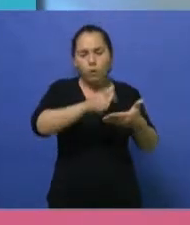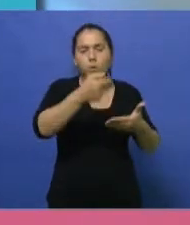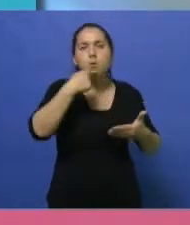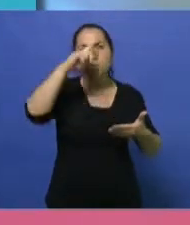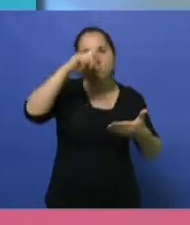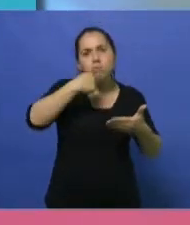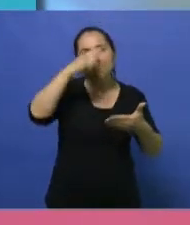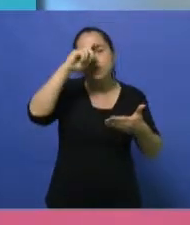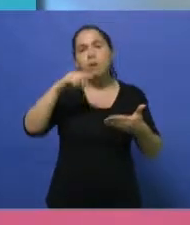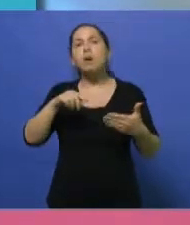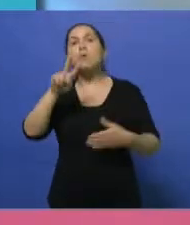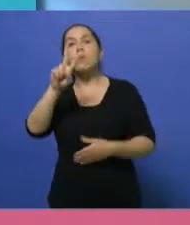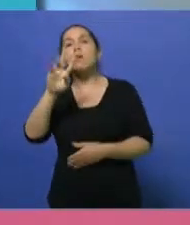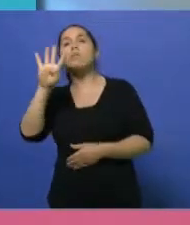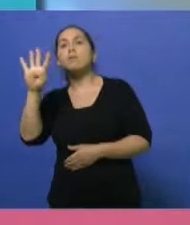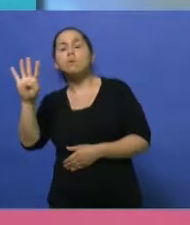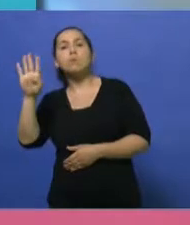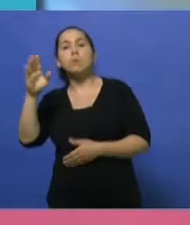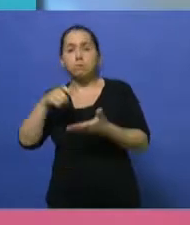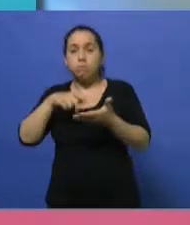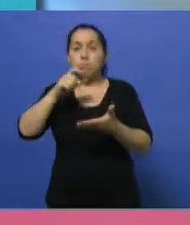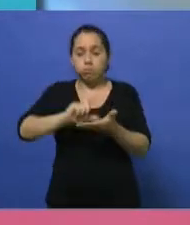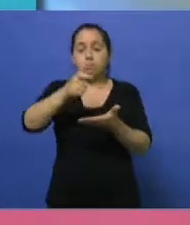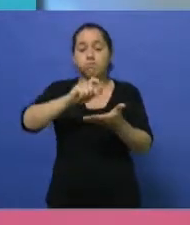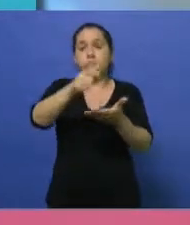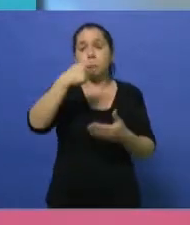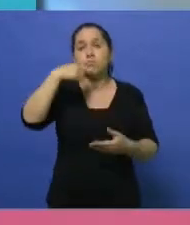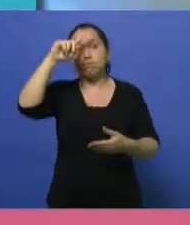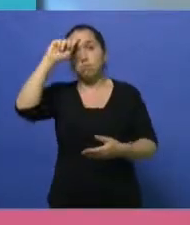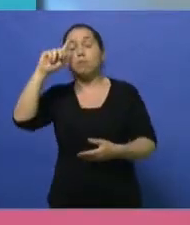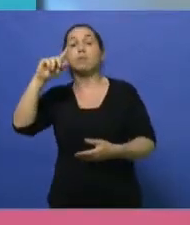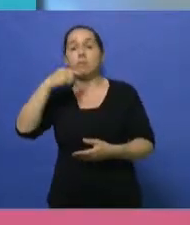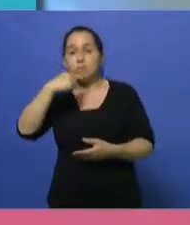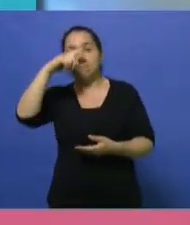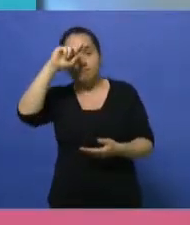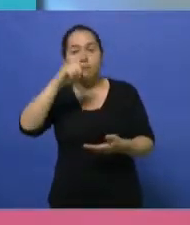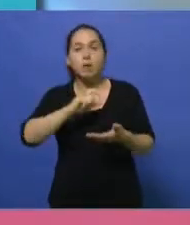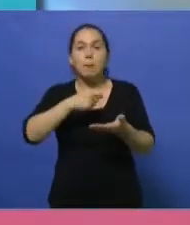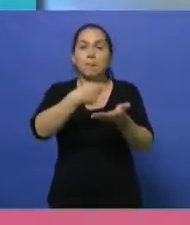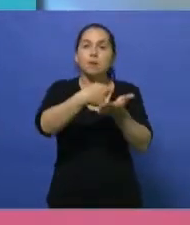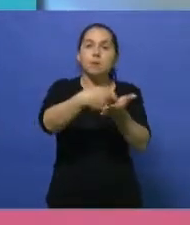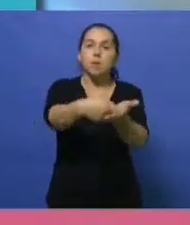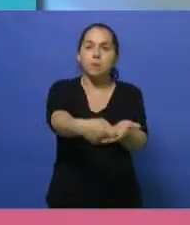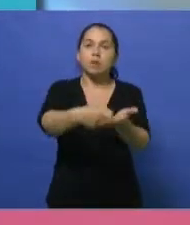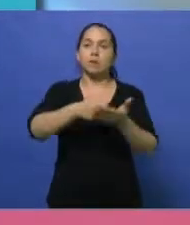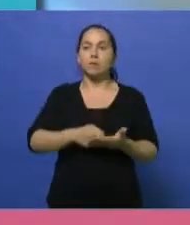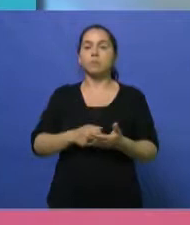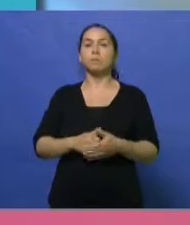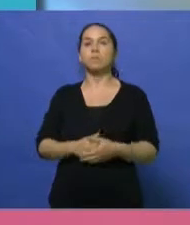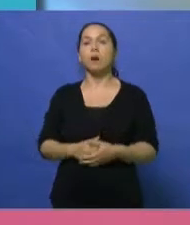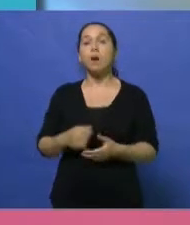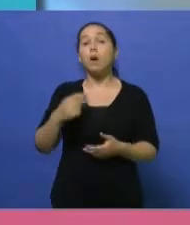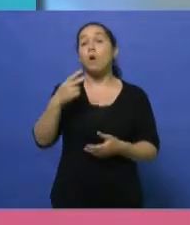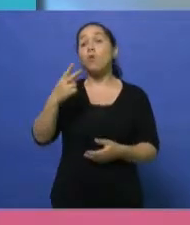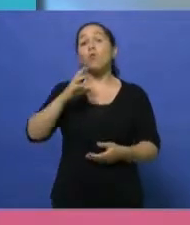exacto, 24 cuotas mensuales. 24 cuotas mensuales. O sea que vamos a estar 2 años pagando